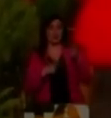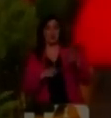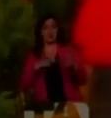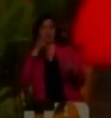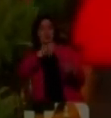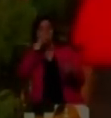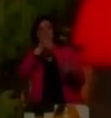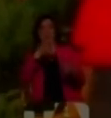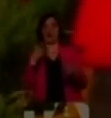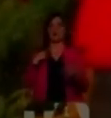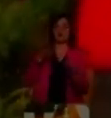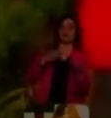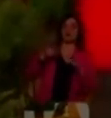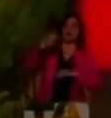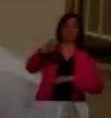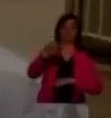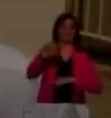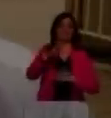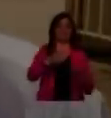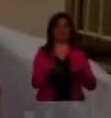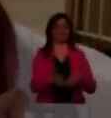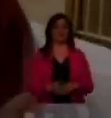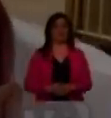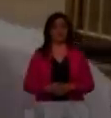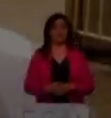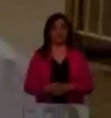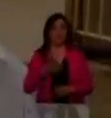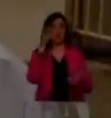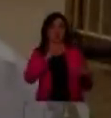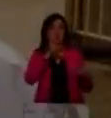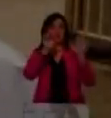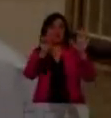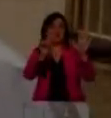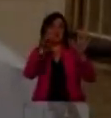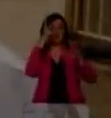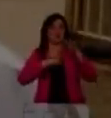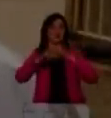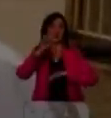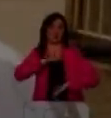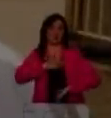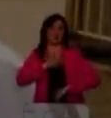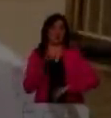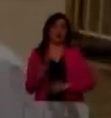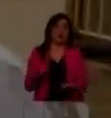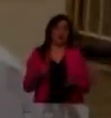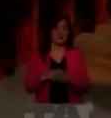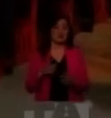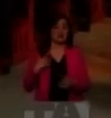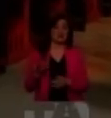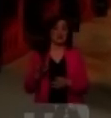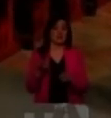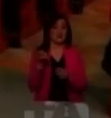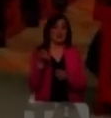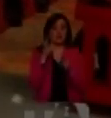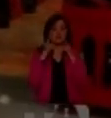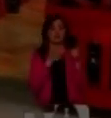fuego, dejando de existir al siguiente día. Habían disparado con 6 tiros a mi hijo, en la cual había estado siendo trasladado de valores.